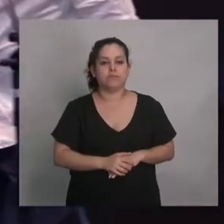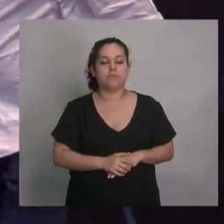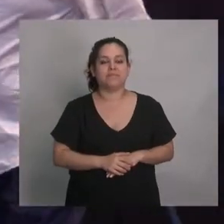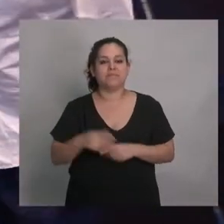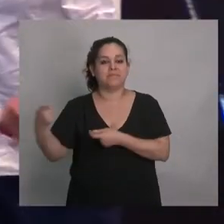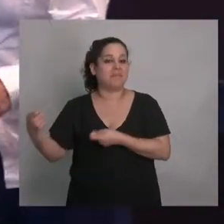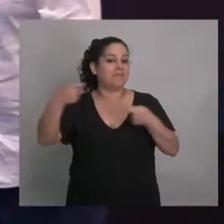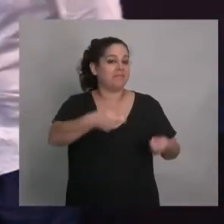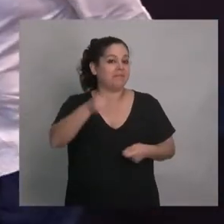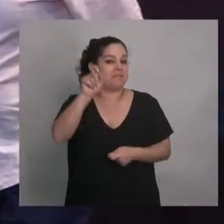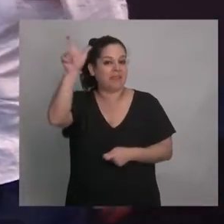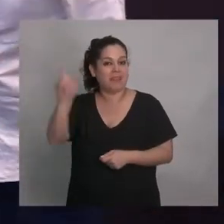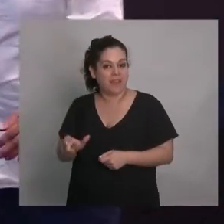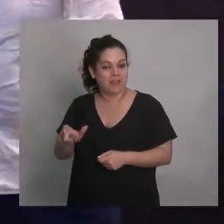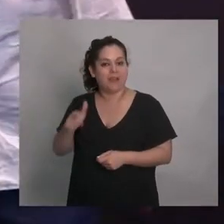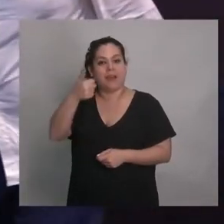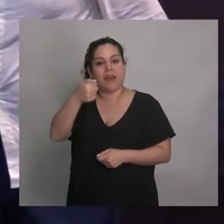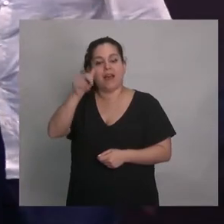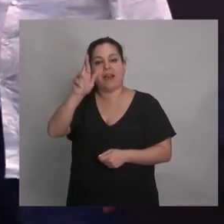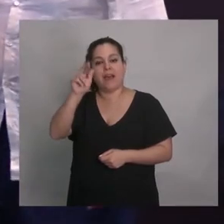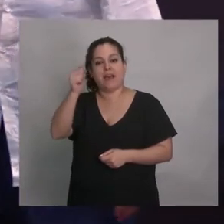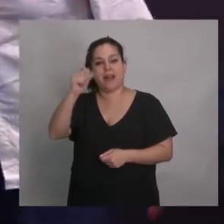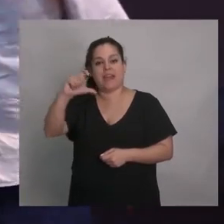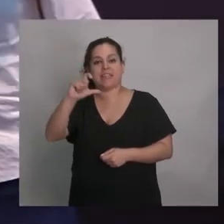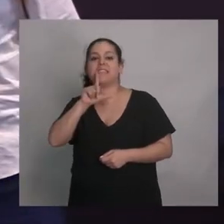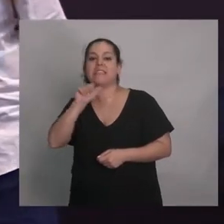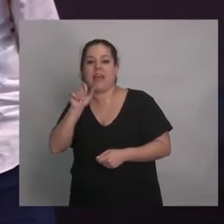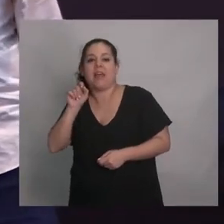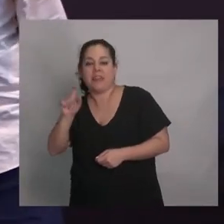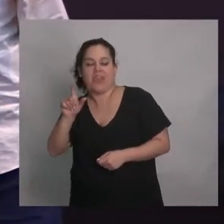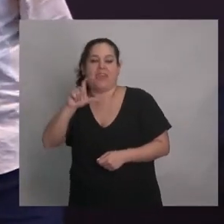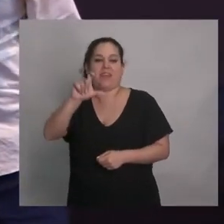se lo va a entregar nicolás al acta de clacso